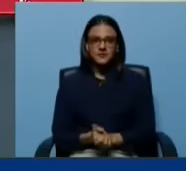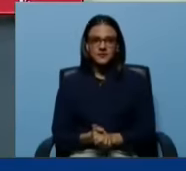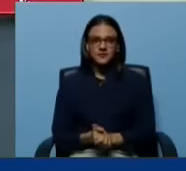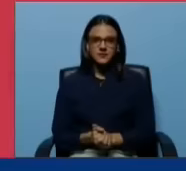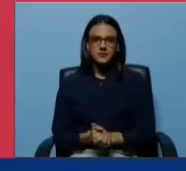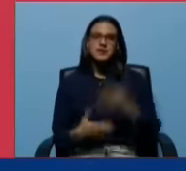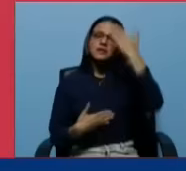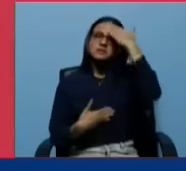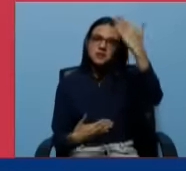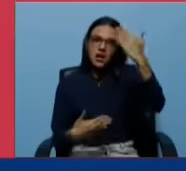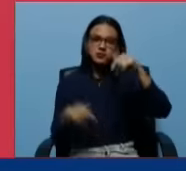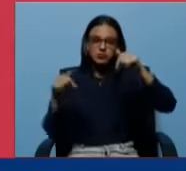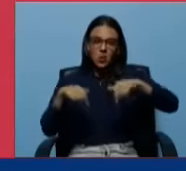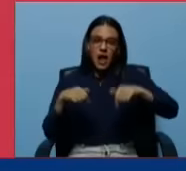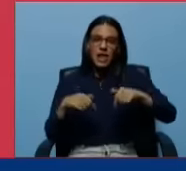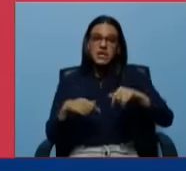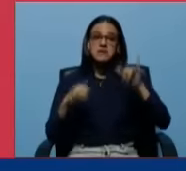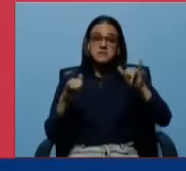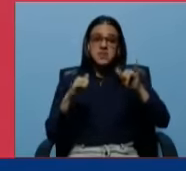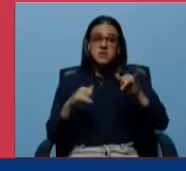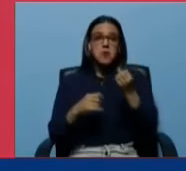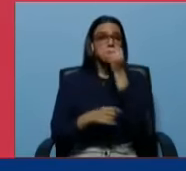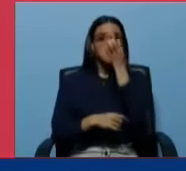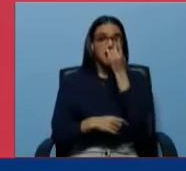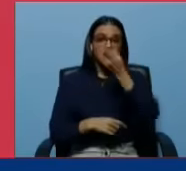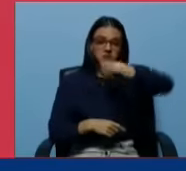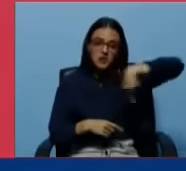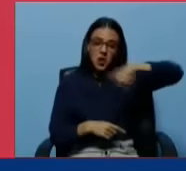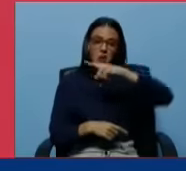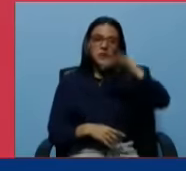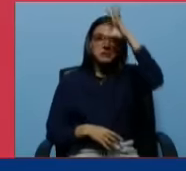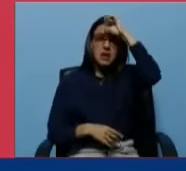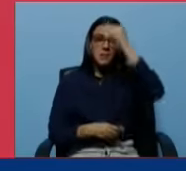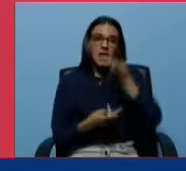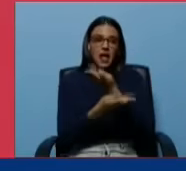Saludo aquí en el Palacio de Miraflores, embajadores,